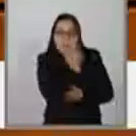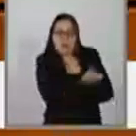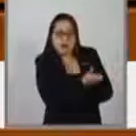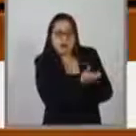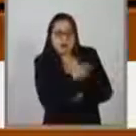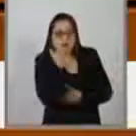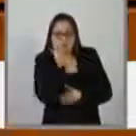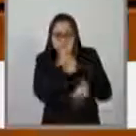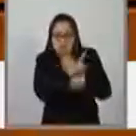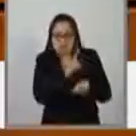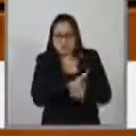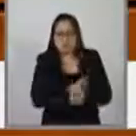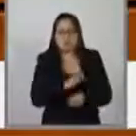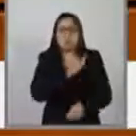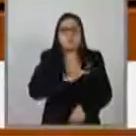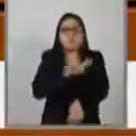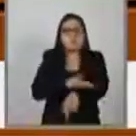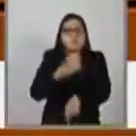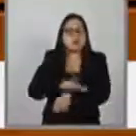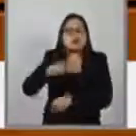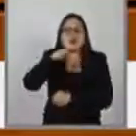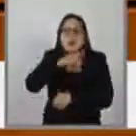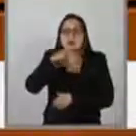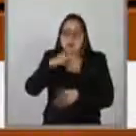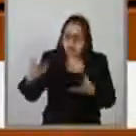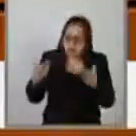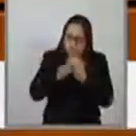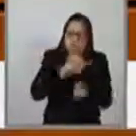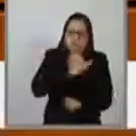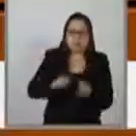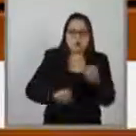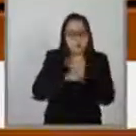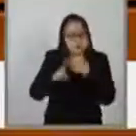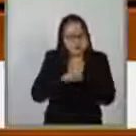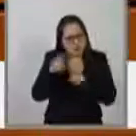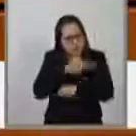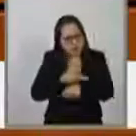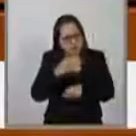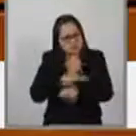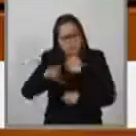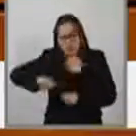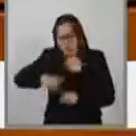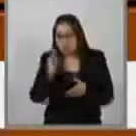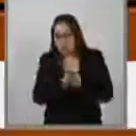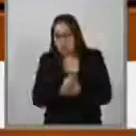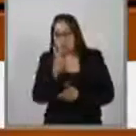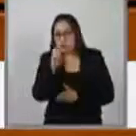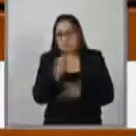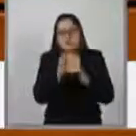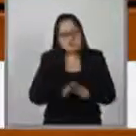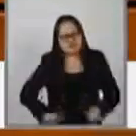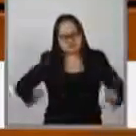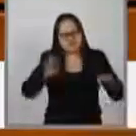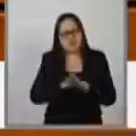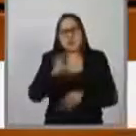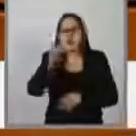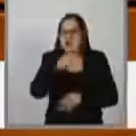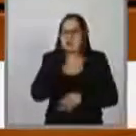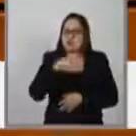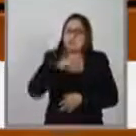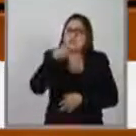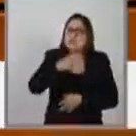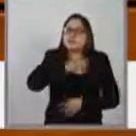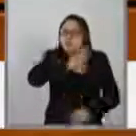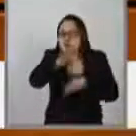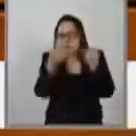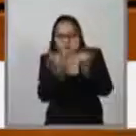extraordinaria. Resuélvanlo pronto, resolvámoslo juntos, no lo ignoremos, es importante y no podemos generalizar. Hay muchísimas